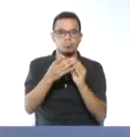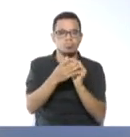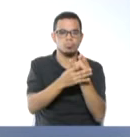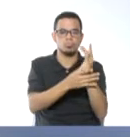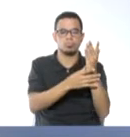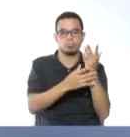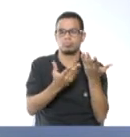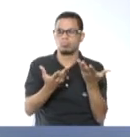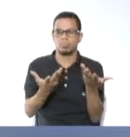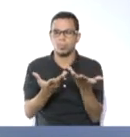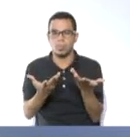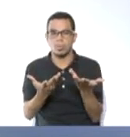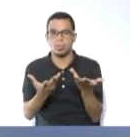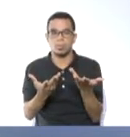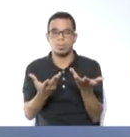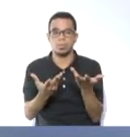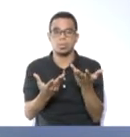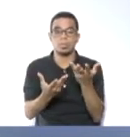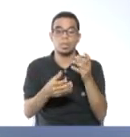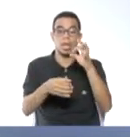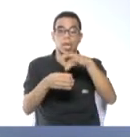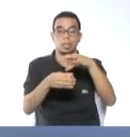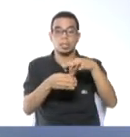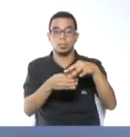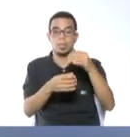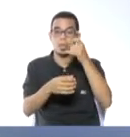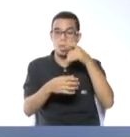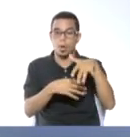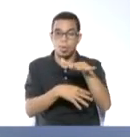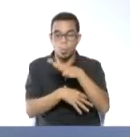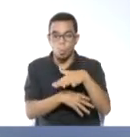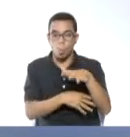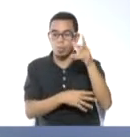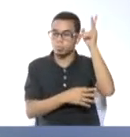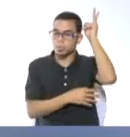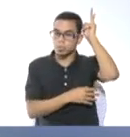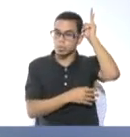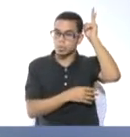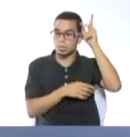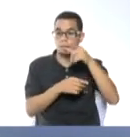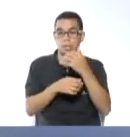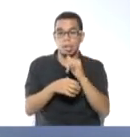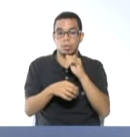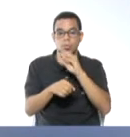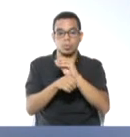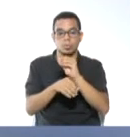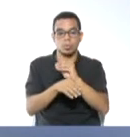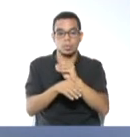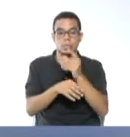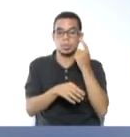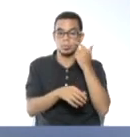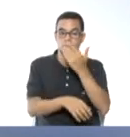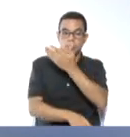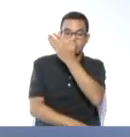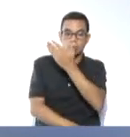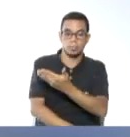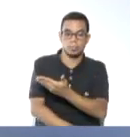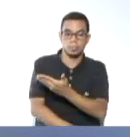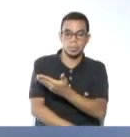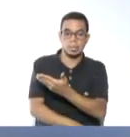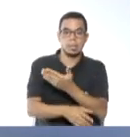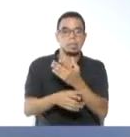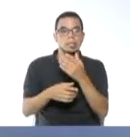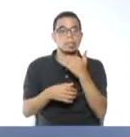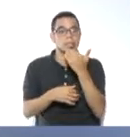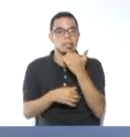que refiere a las semillas de los pueblos indígenas, las semillas autóctonas, pero esta es una semilla que aún está en pervivencia, está